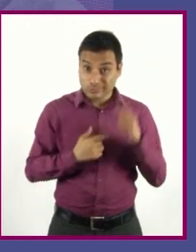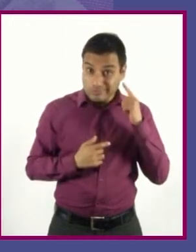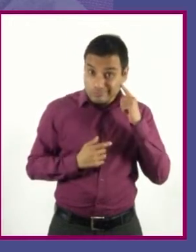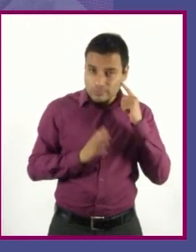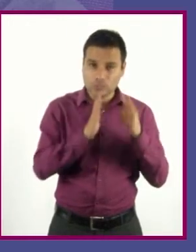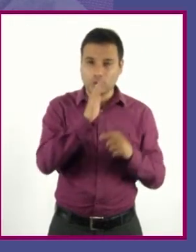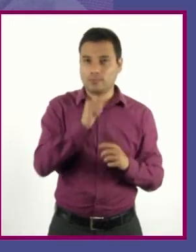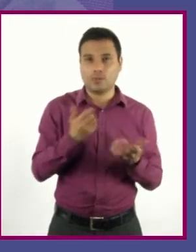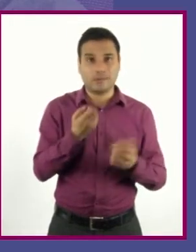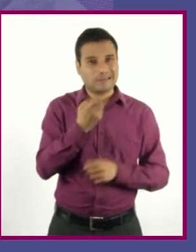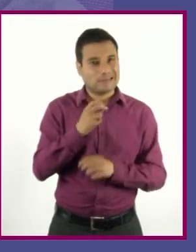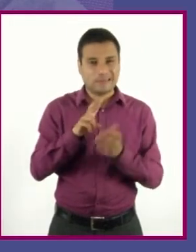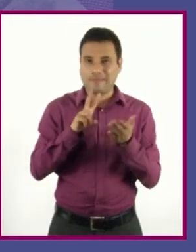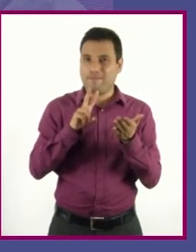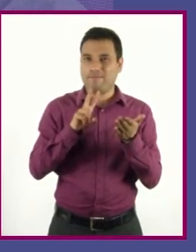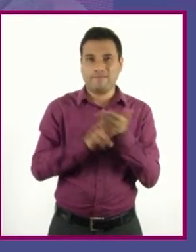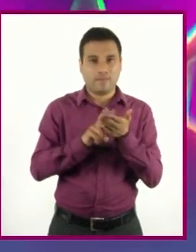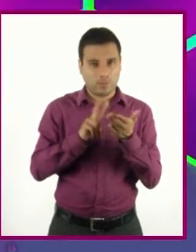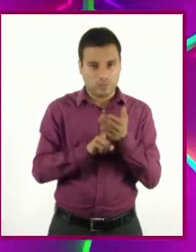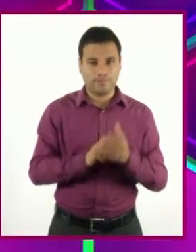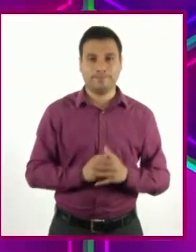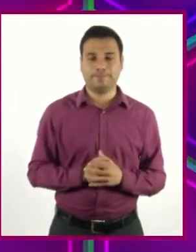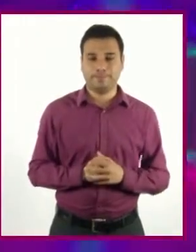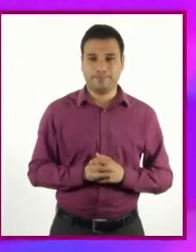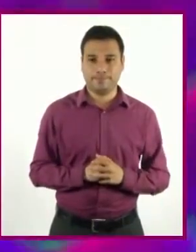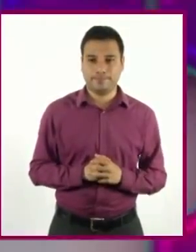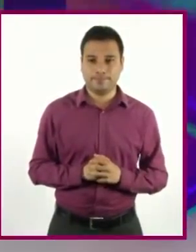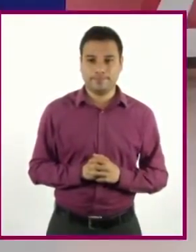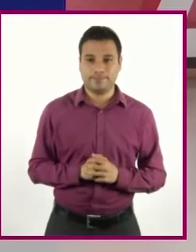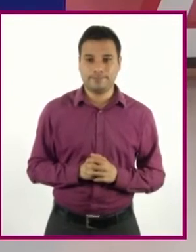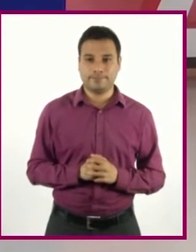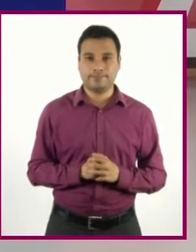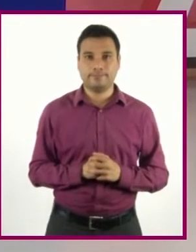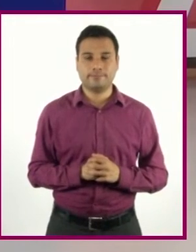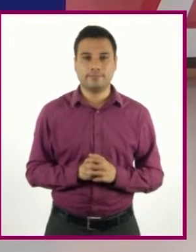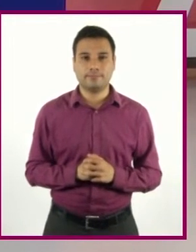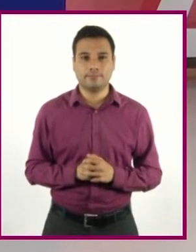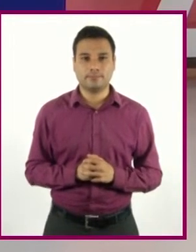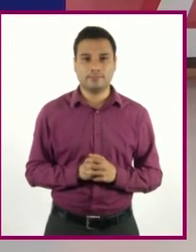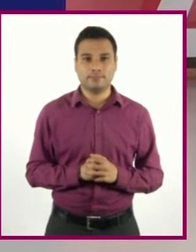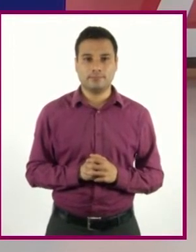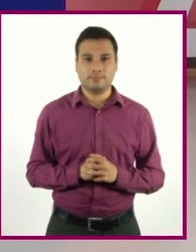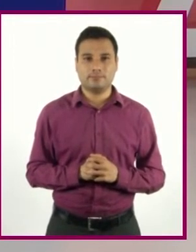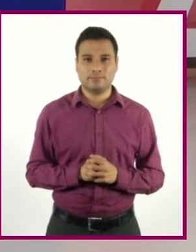que más vale en una entrevista. Profesor, ¿qué es un